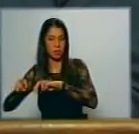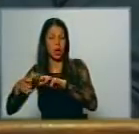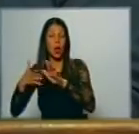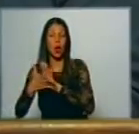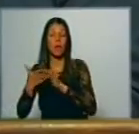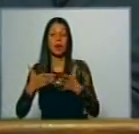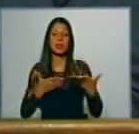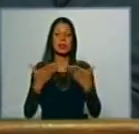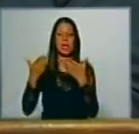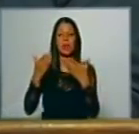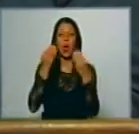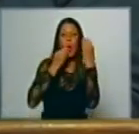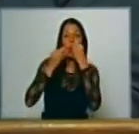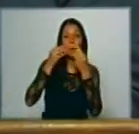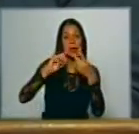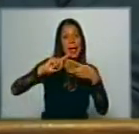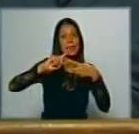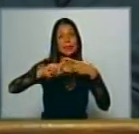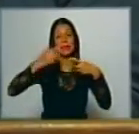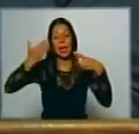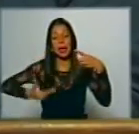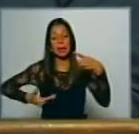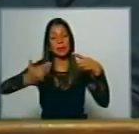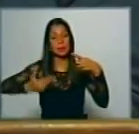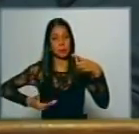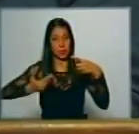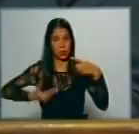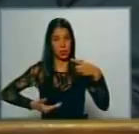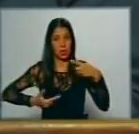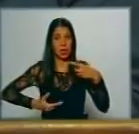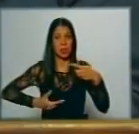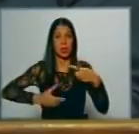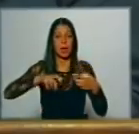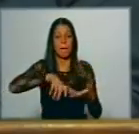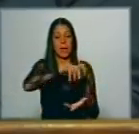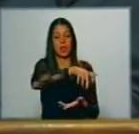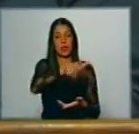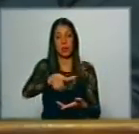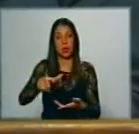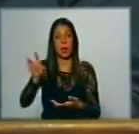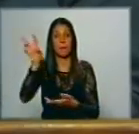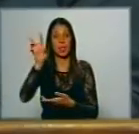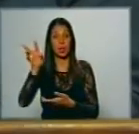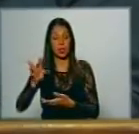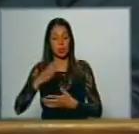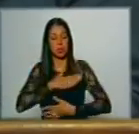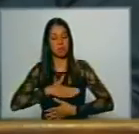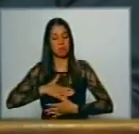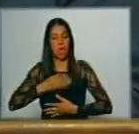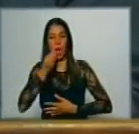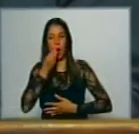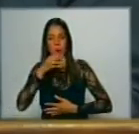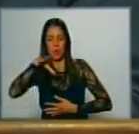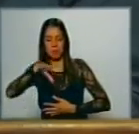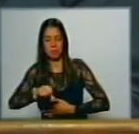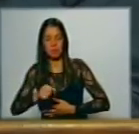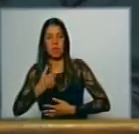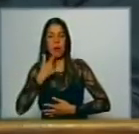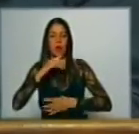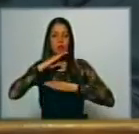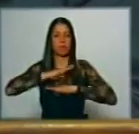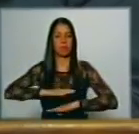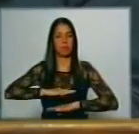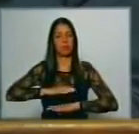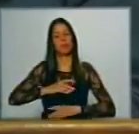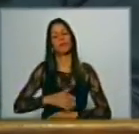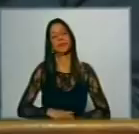servicios priorizados necesarios para el disfrute de los derechos y la satisfacción de las necesidades de